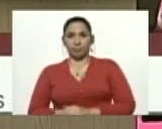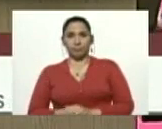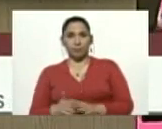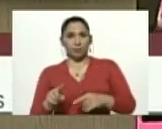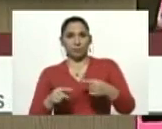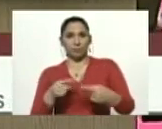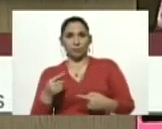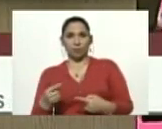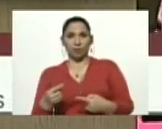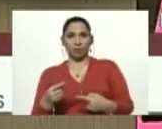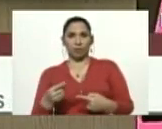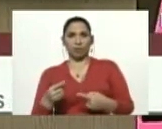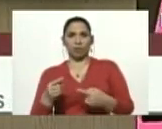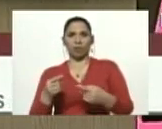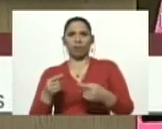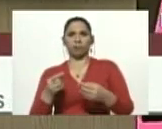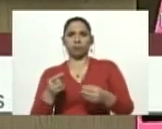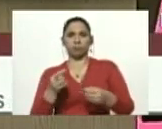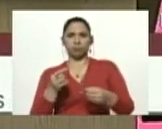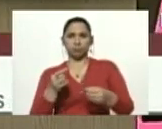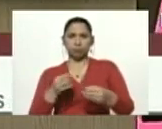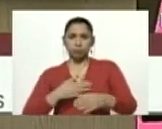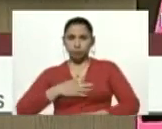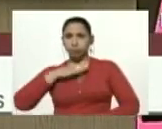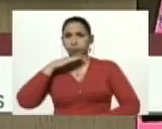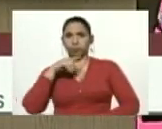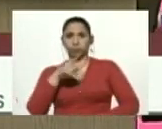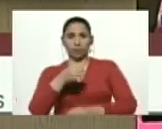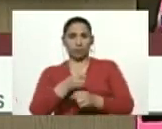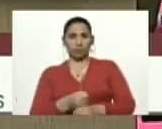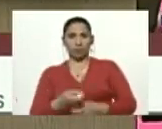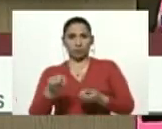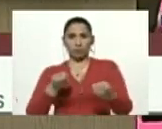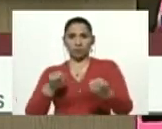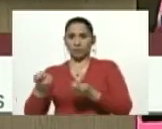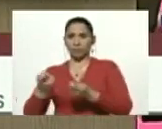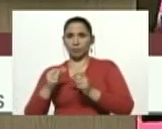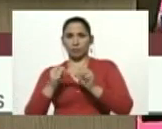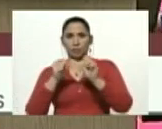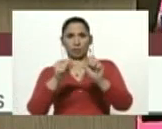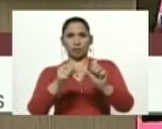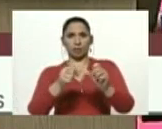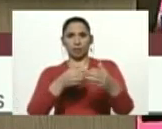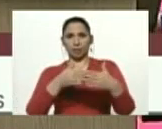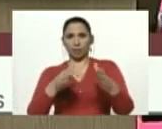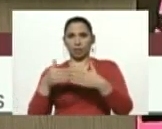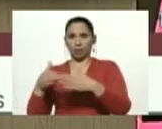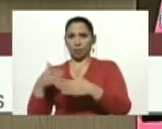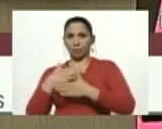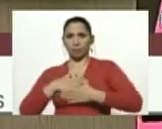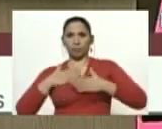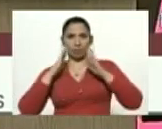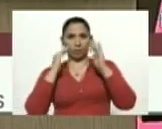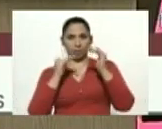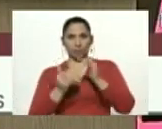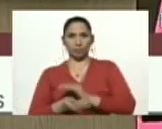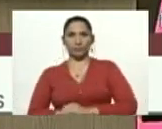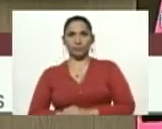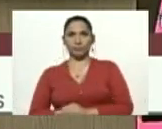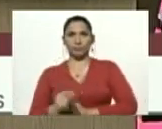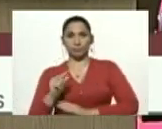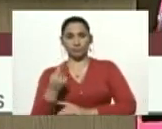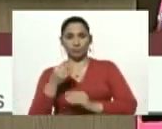luego reabastecer esas estaciones de servicio y seguir garantizando la atención de calidad. Ese sería el